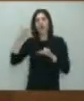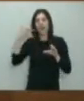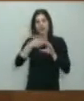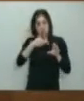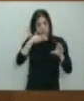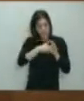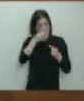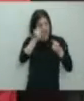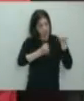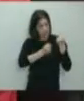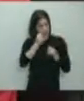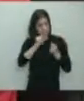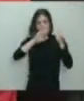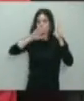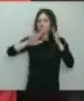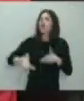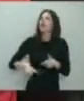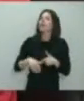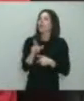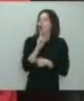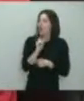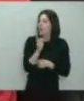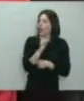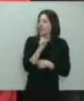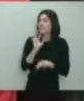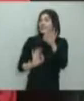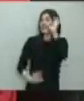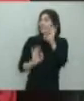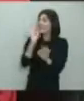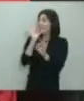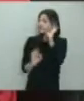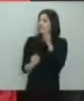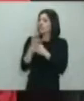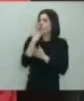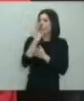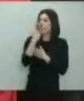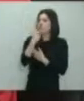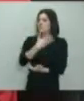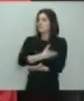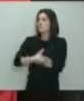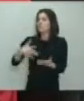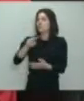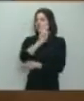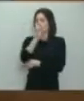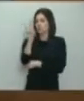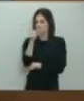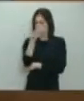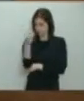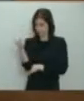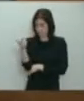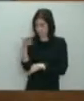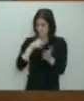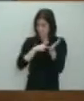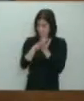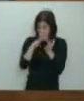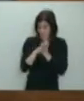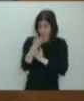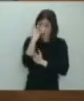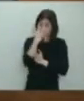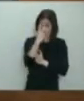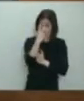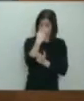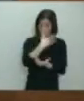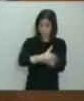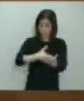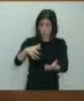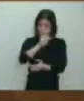suponer, en términos de intereses, 41 millones de euros. Vamos a pagar 41 millones